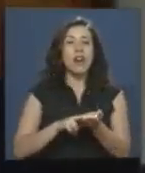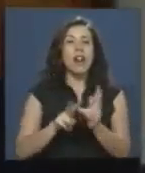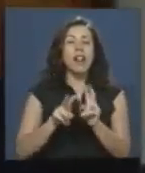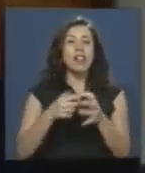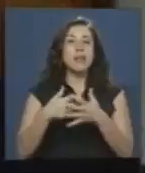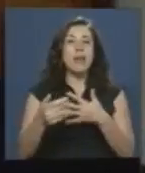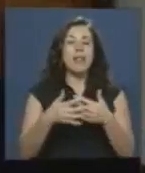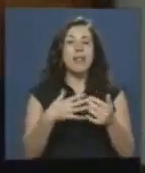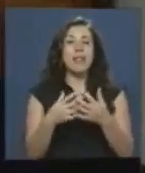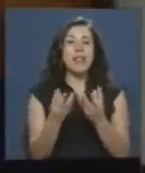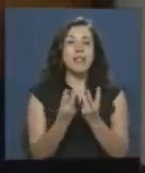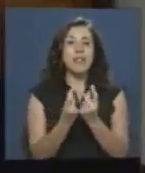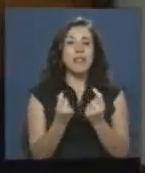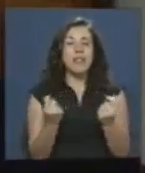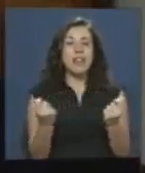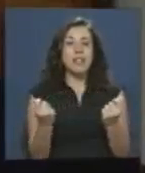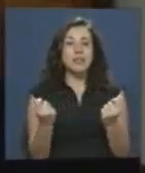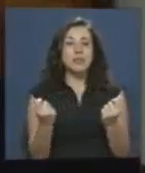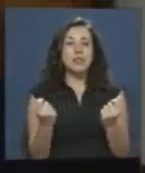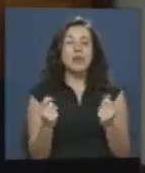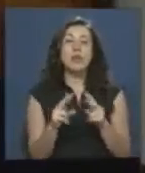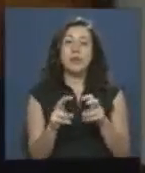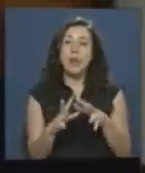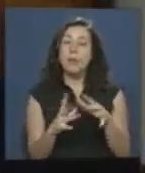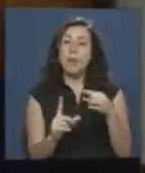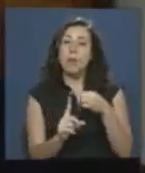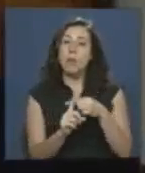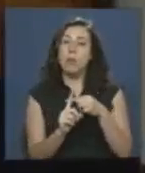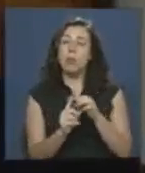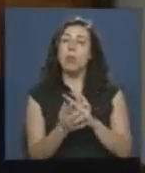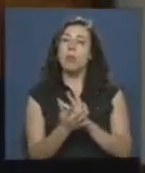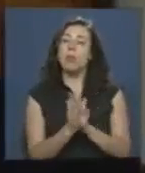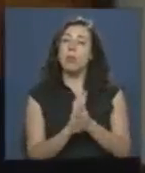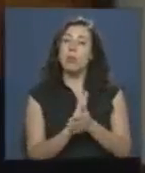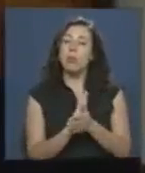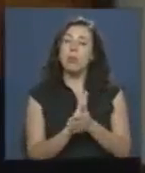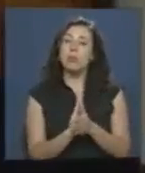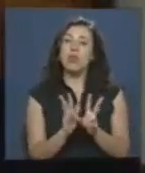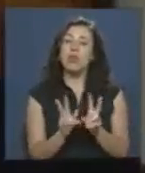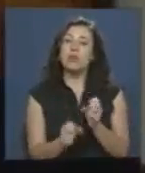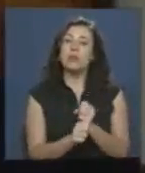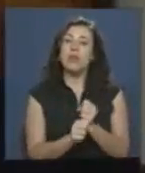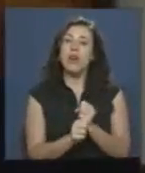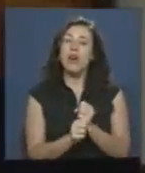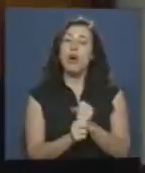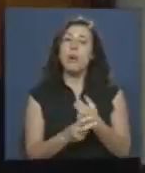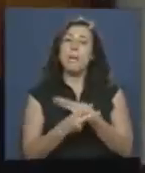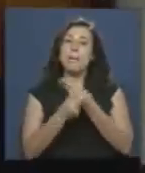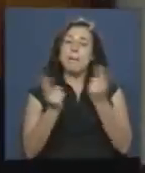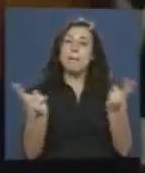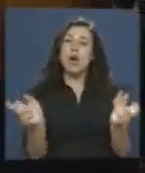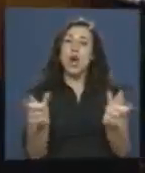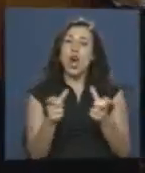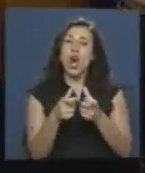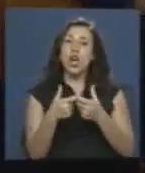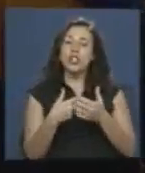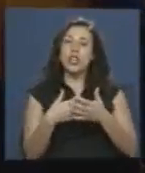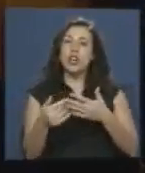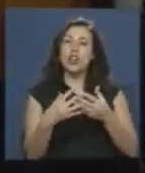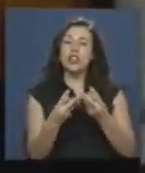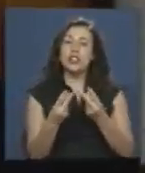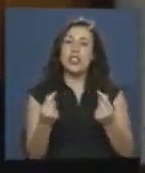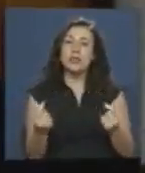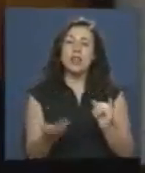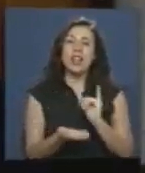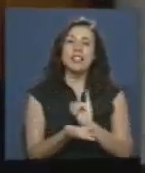de transparencia, cuestión que ha sido muy positiva para todo el ejercicio de las funciones públicas en el Consejo de la Transparencia, el